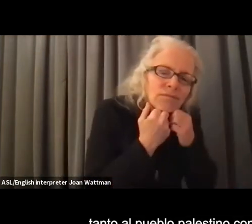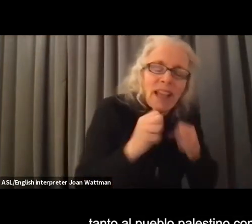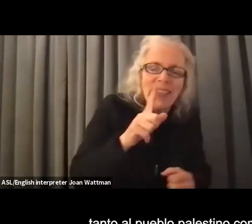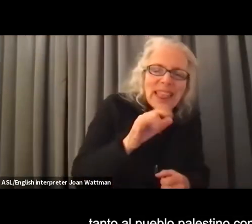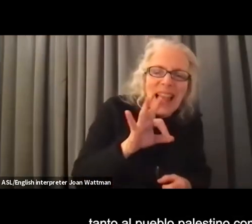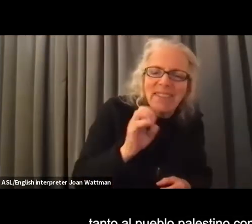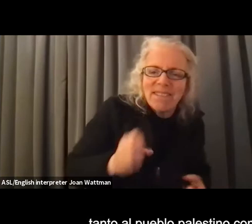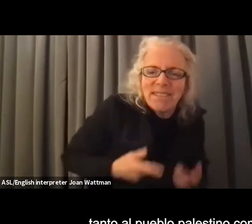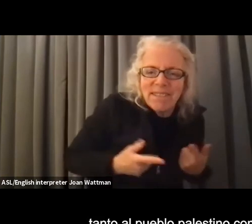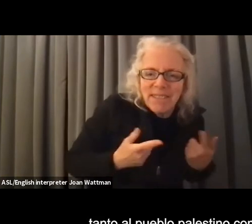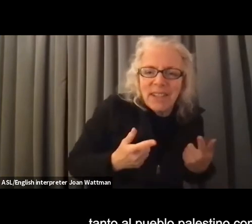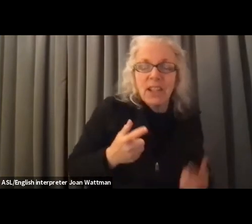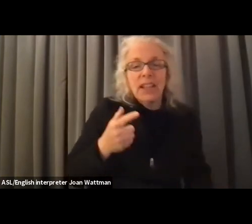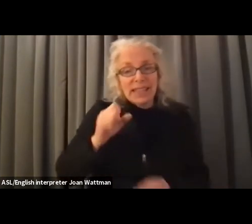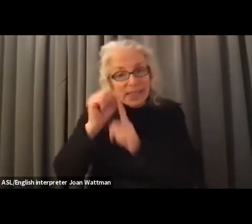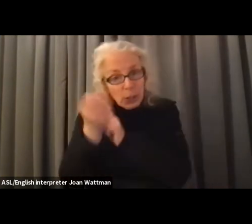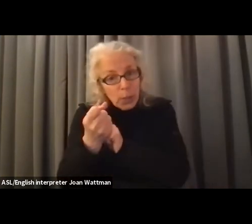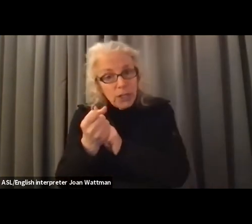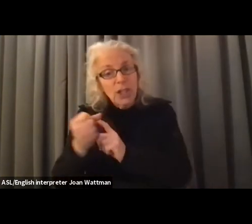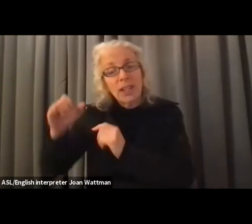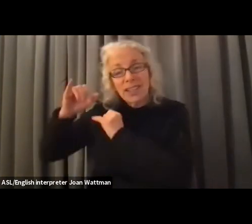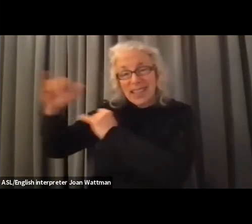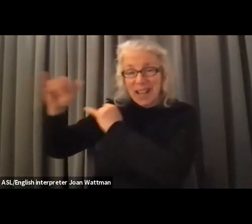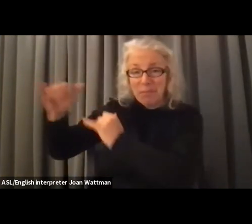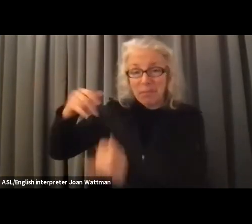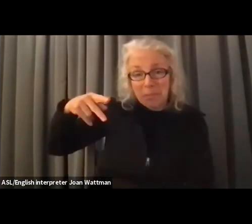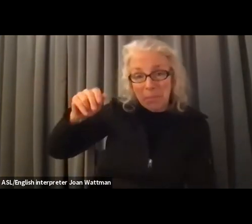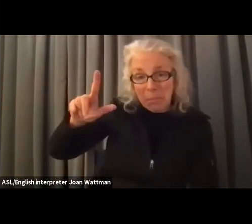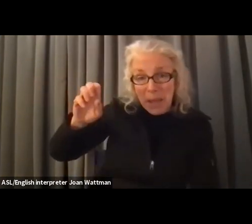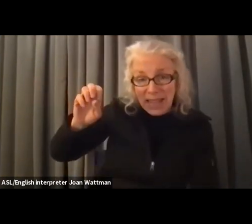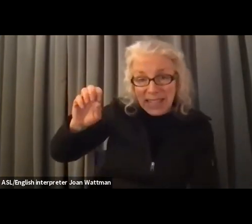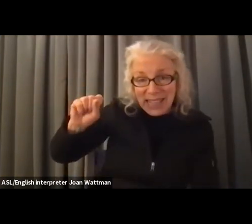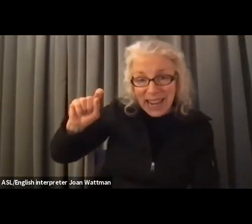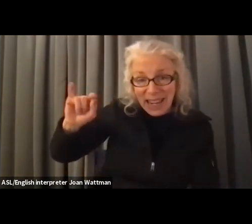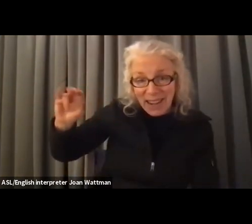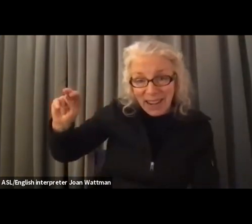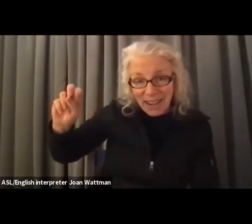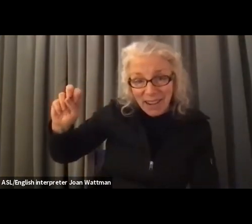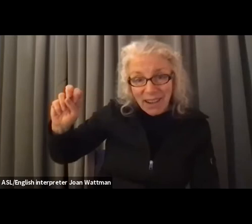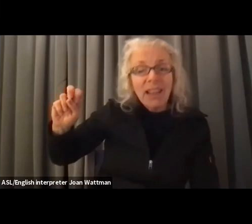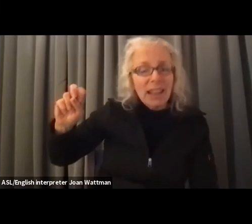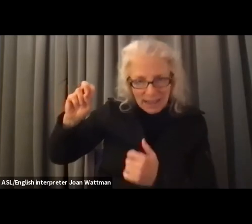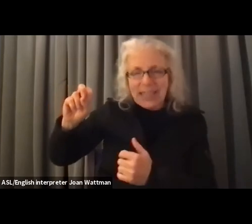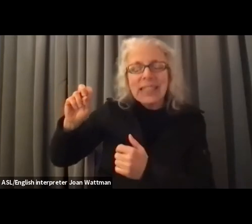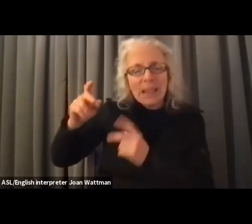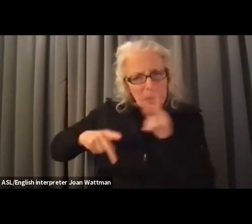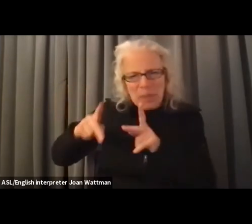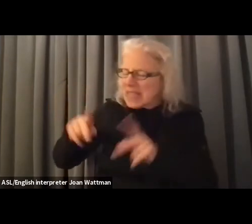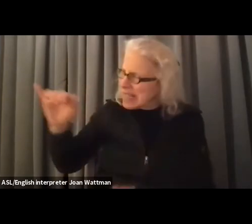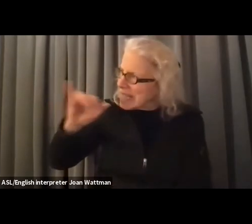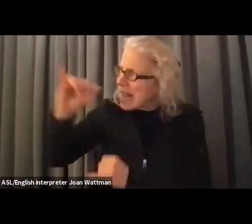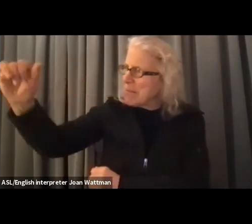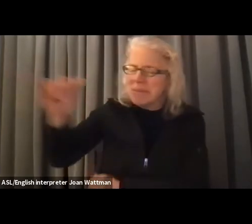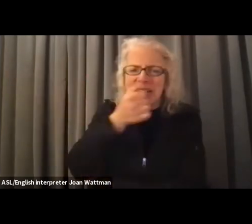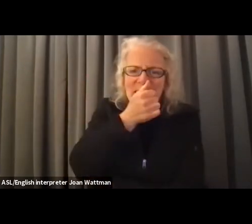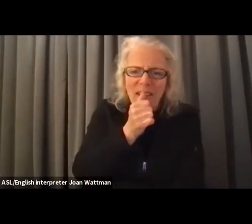afrodescendientes, yo creo que hemos vivido la misma historia de expropiación de nuestra condición humana. Por tanto,